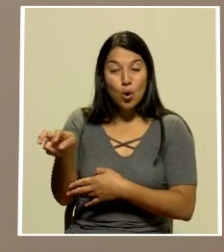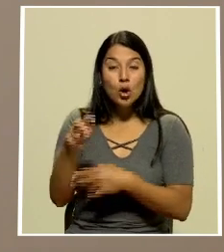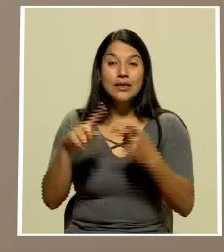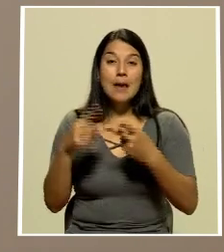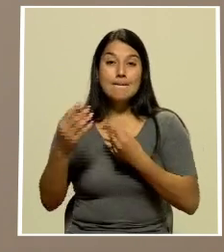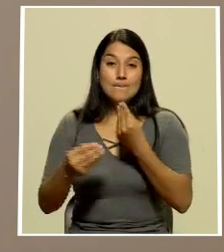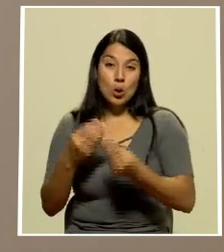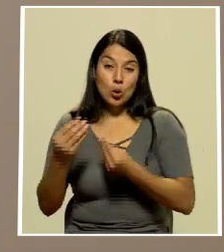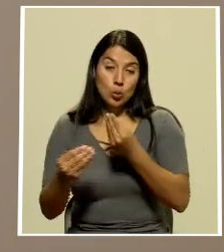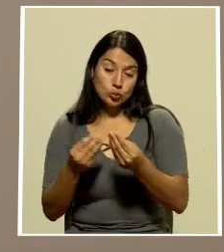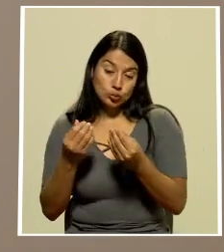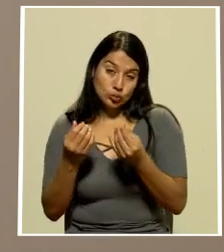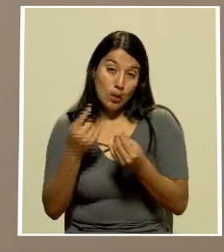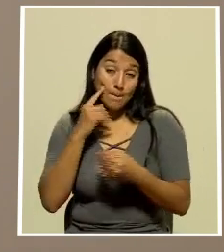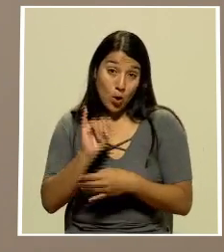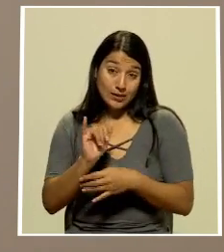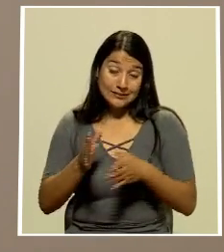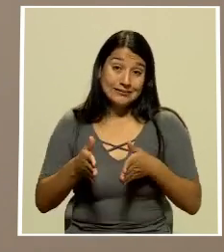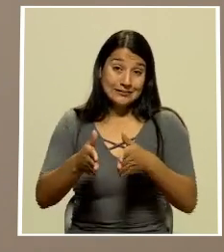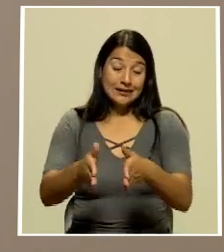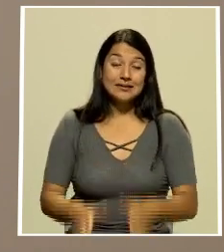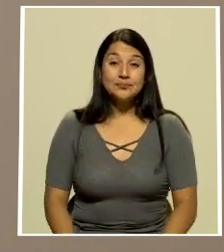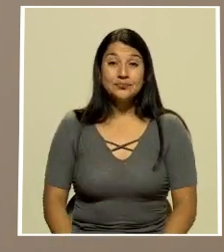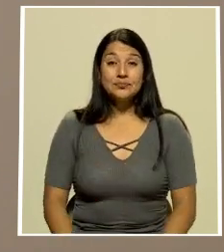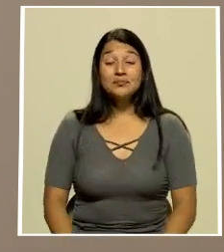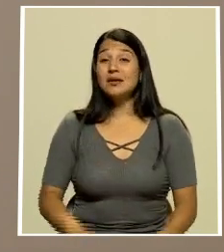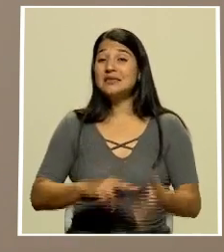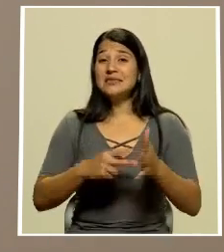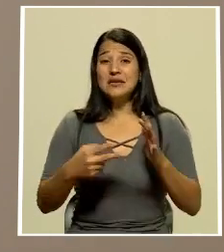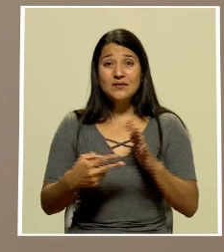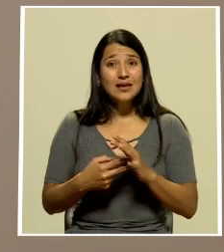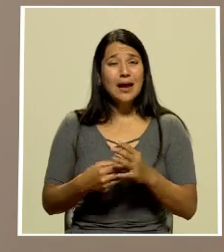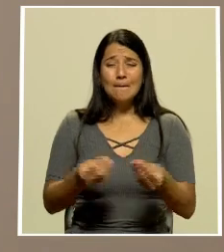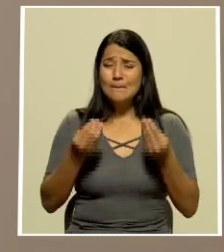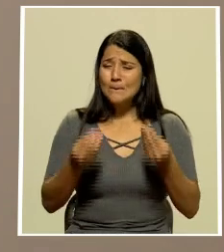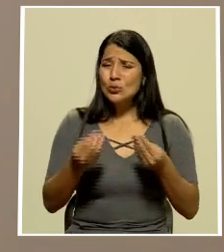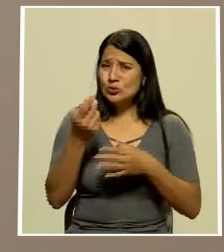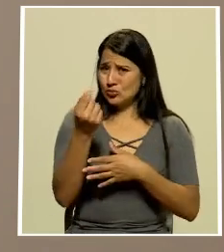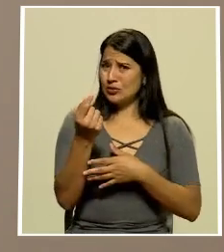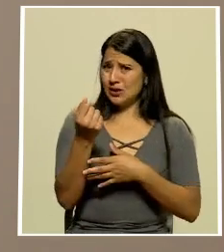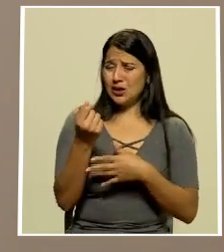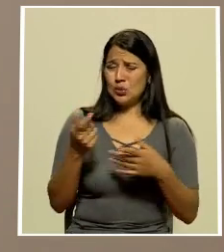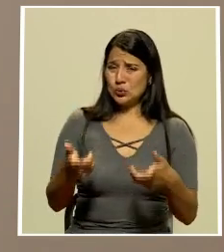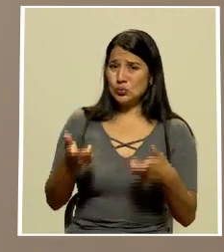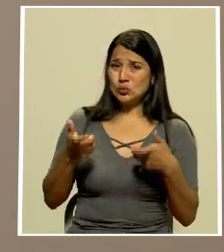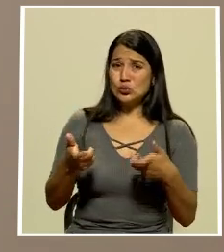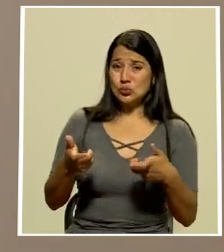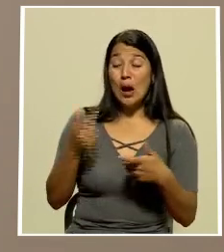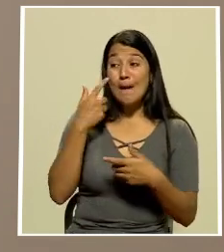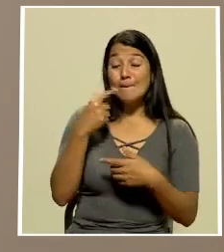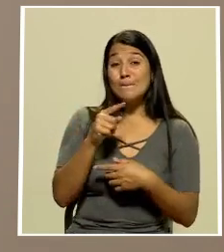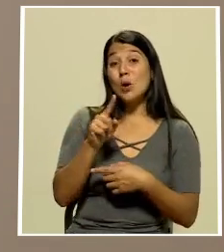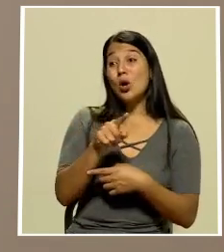están transitando por esta ruta. Estamos hablando de costos millonarios por parte de las